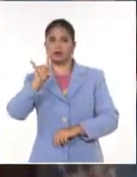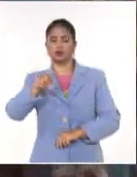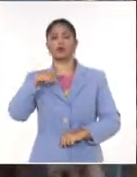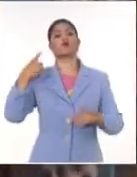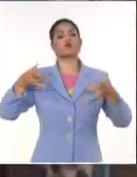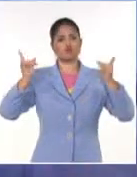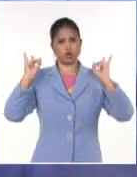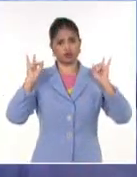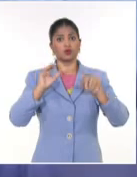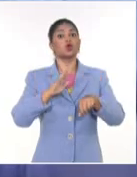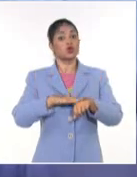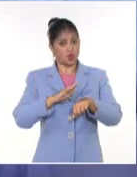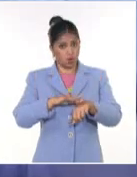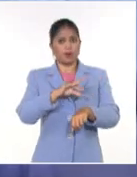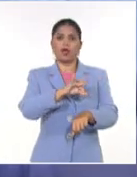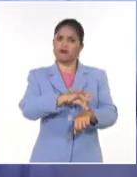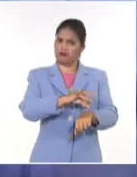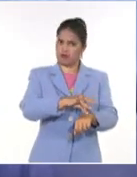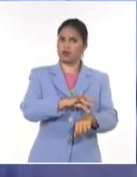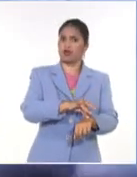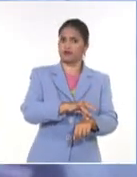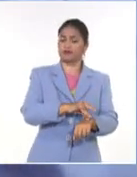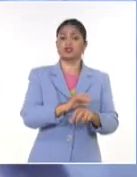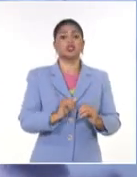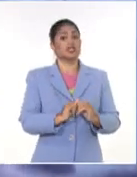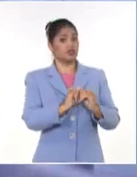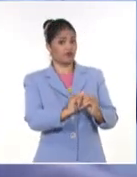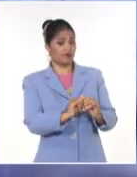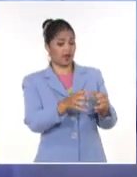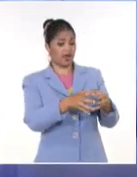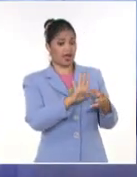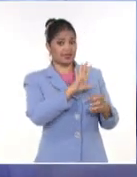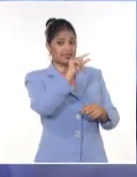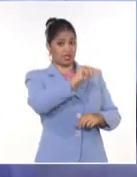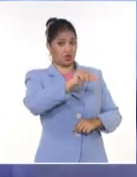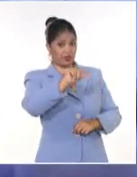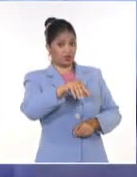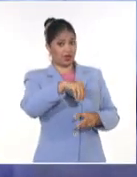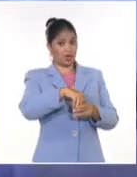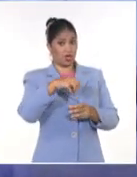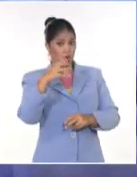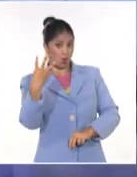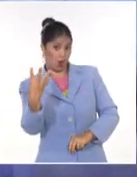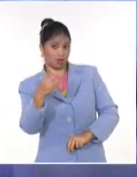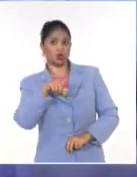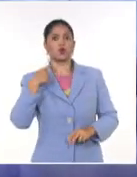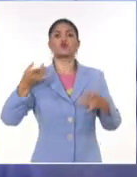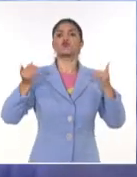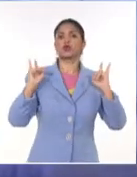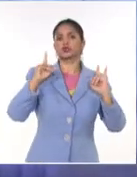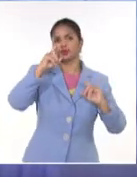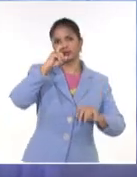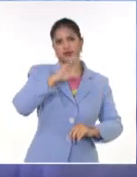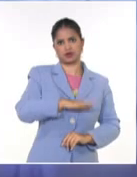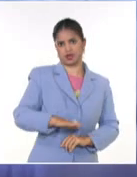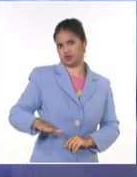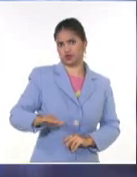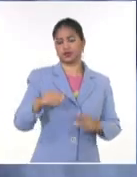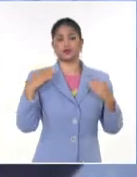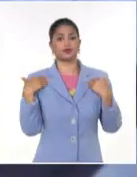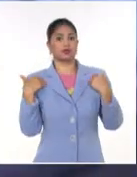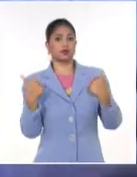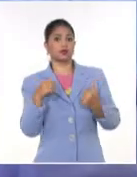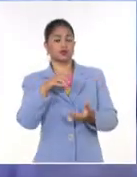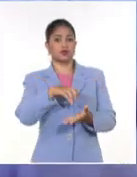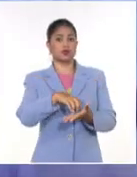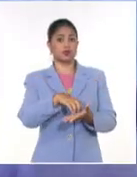Las estadísticas indican que 4 de cada 5 muertes se produjeron entre menores de edad. El director del Centro para el Control y la Prevención de